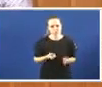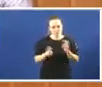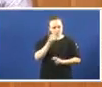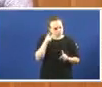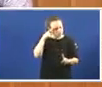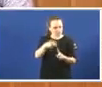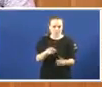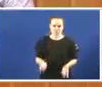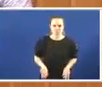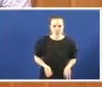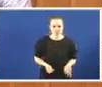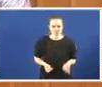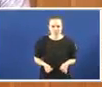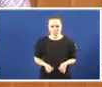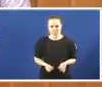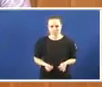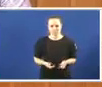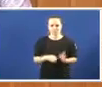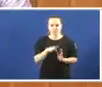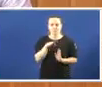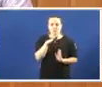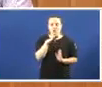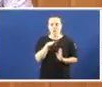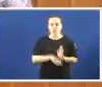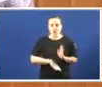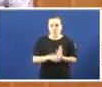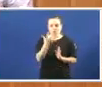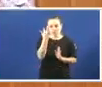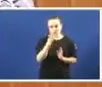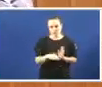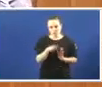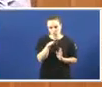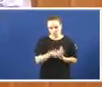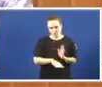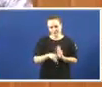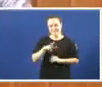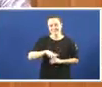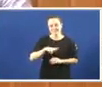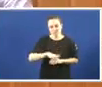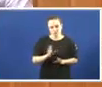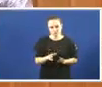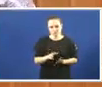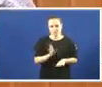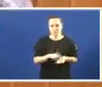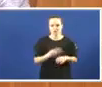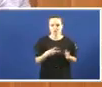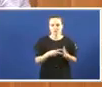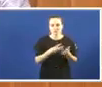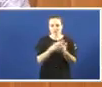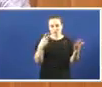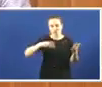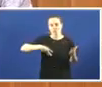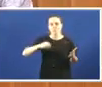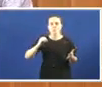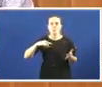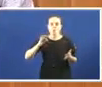escrito no recente programa presupuestario, está en castelán, para 2018, que ven de presentar Montoro a Comisión